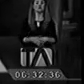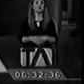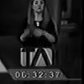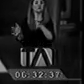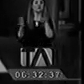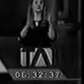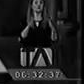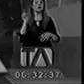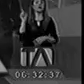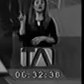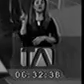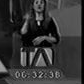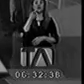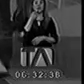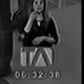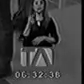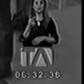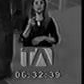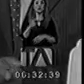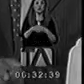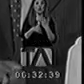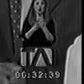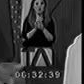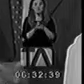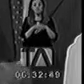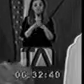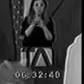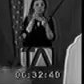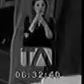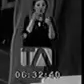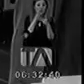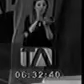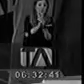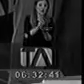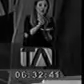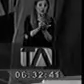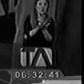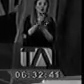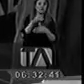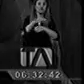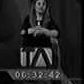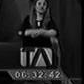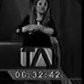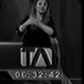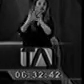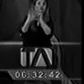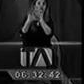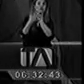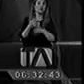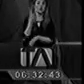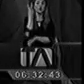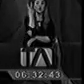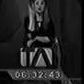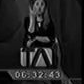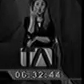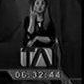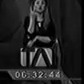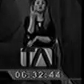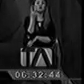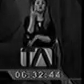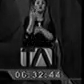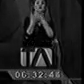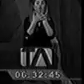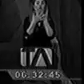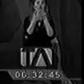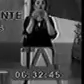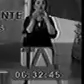sentenciar inocentes. Pero es ahora que aún hay policías, militares y civiles procesados. 2 todavía continúan en la